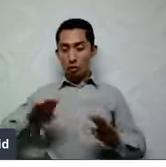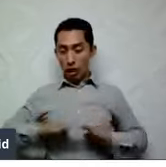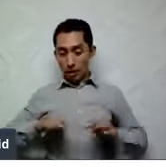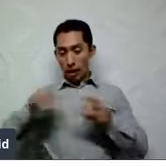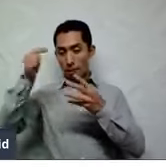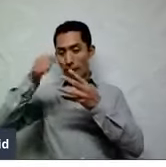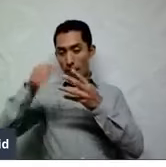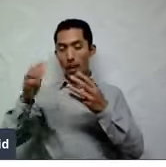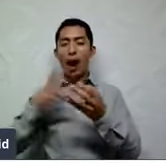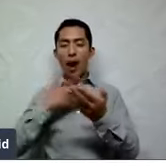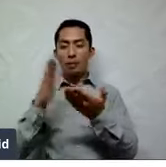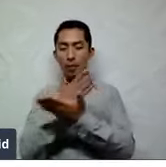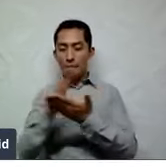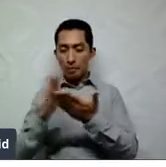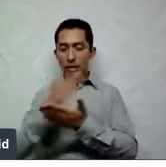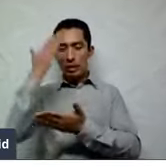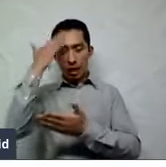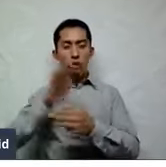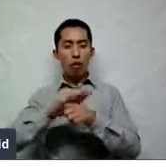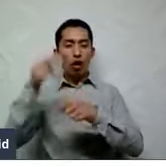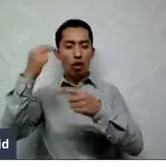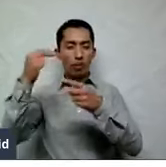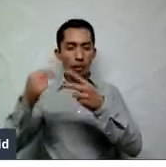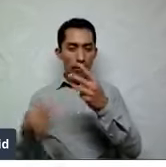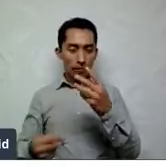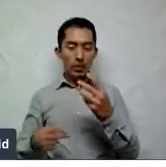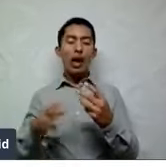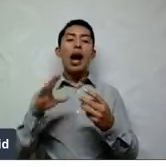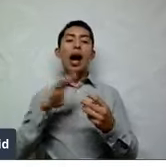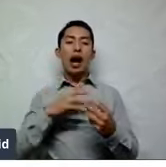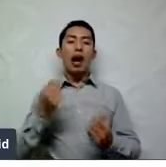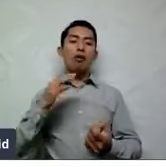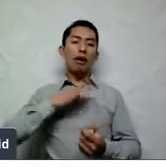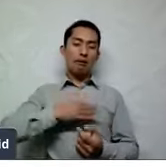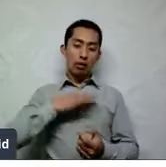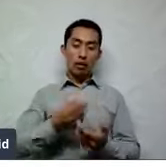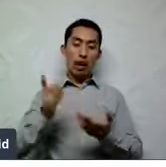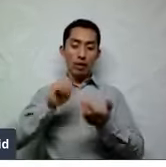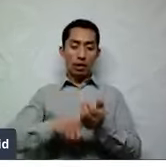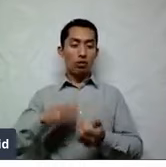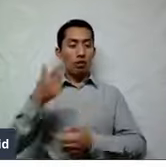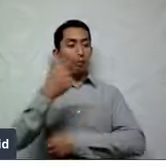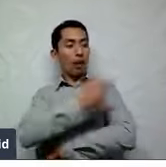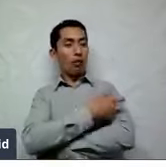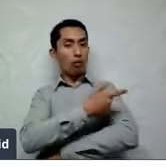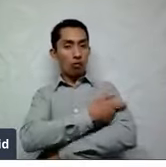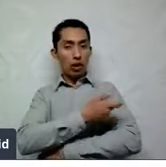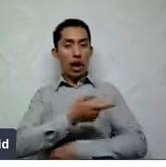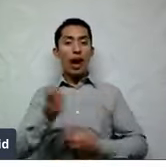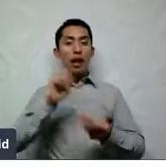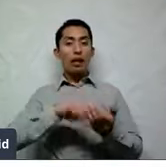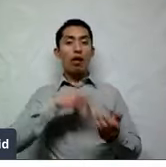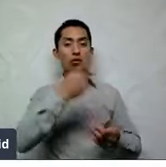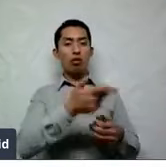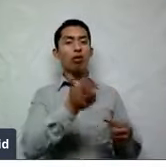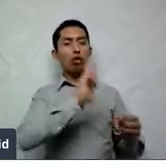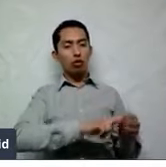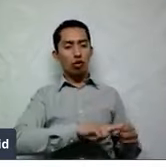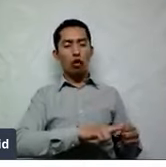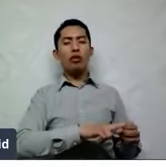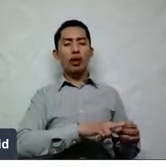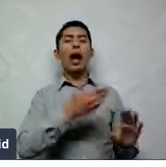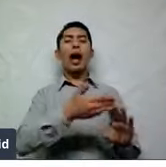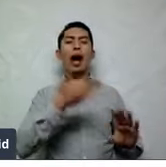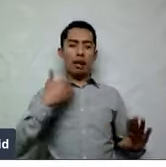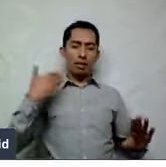tenemos clasificados. Bueno, entonces, hay virus en la vacuna que pone el sector salud y que estaba poniéndose hace